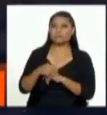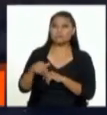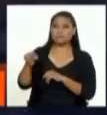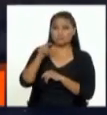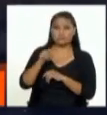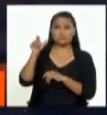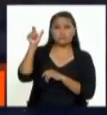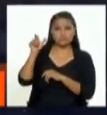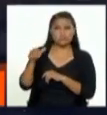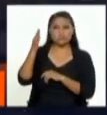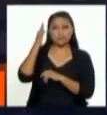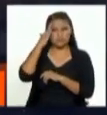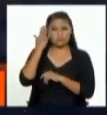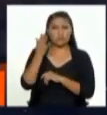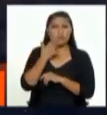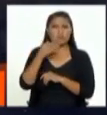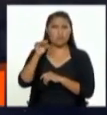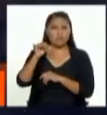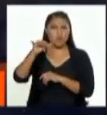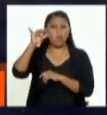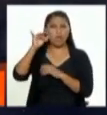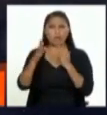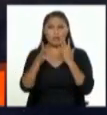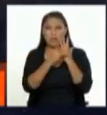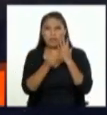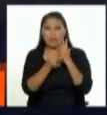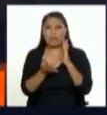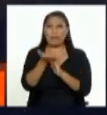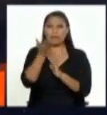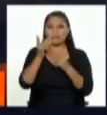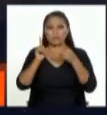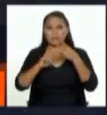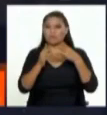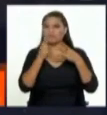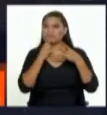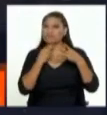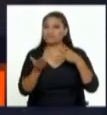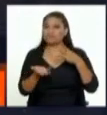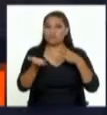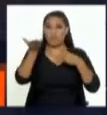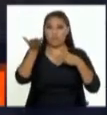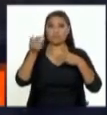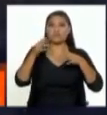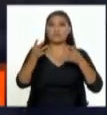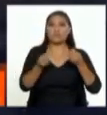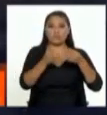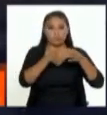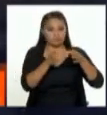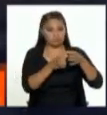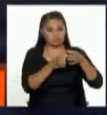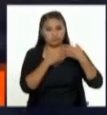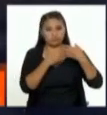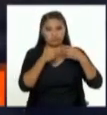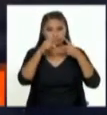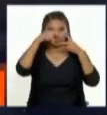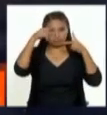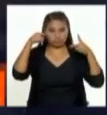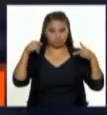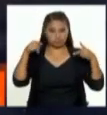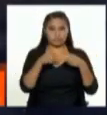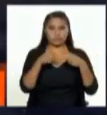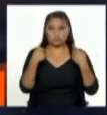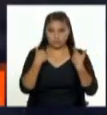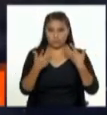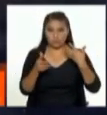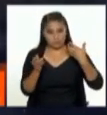perdón, o altos en sales o en grasas que advierten usando el octógono. Esto también